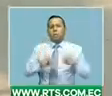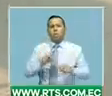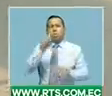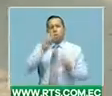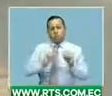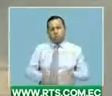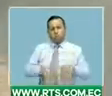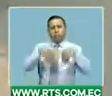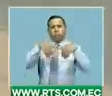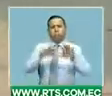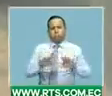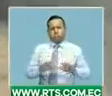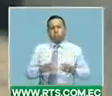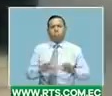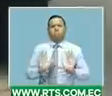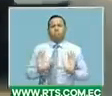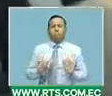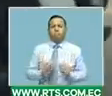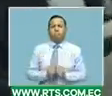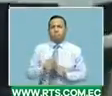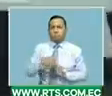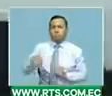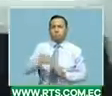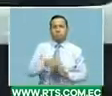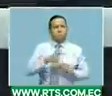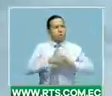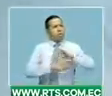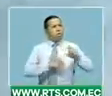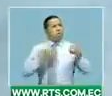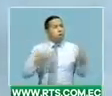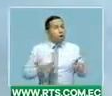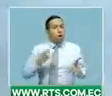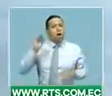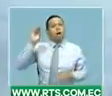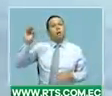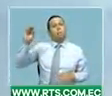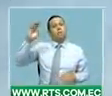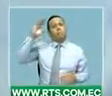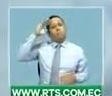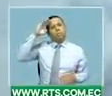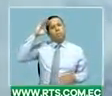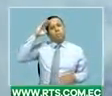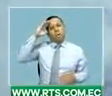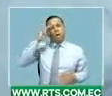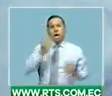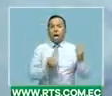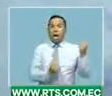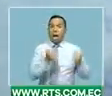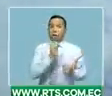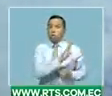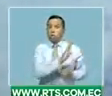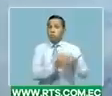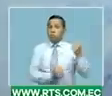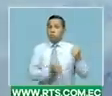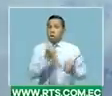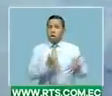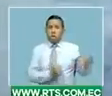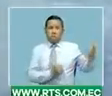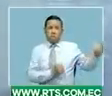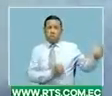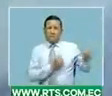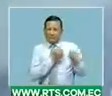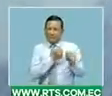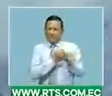lo sucedido, las víctimas llamaron a la Policía Nacional. Ellos dejan el vehículo a 1 o 2 cuadras, salen precipitada carrera llevándose las